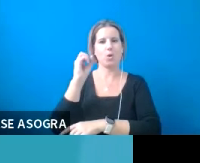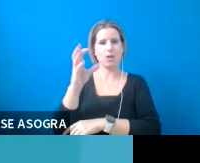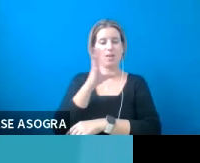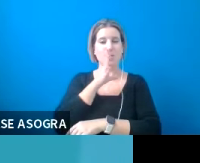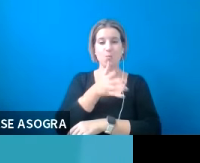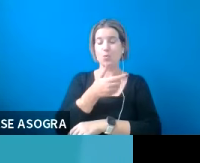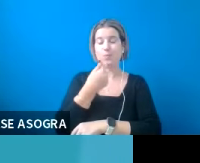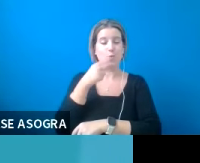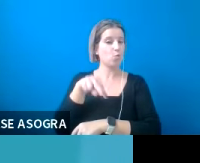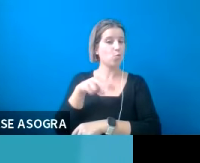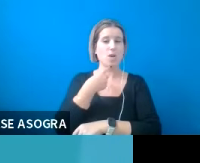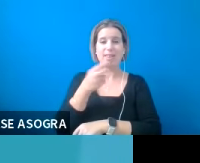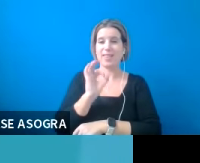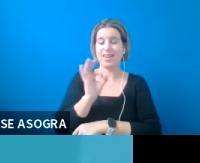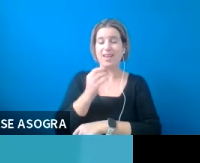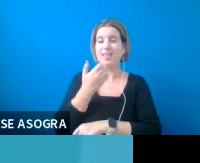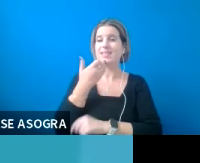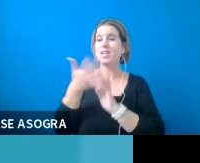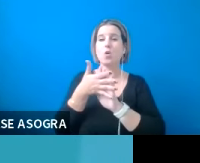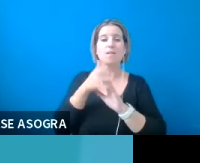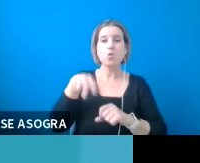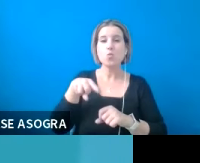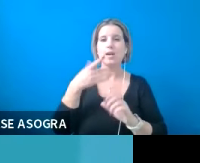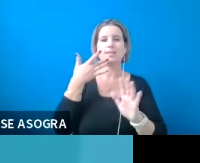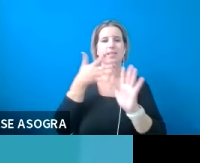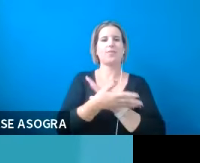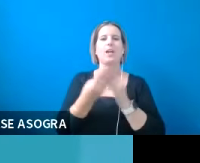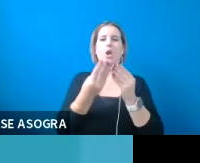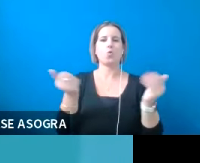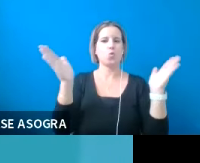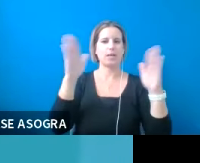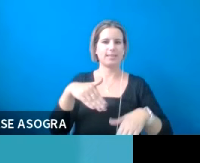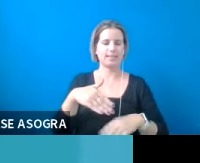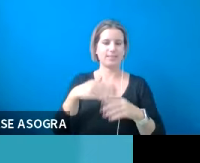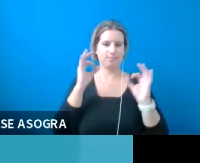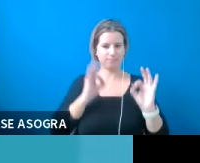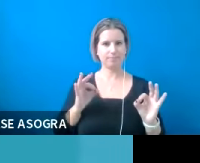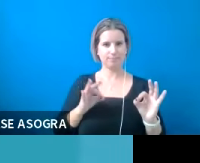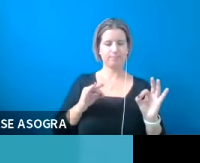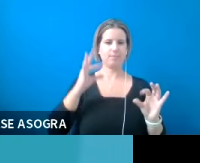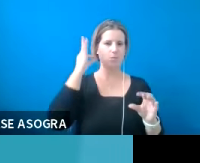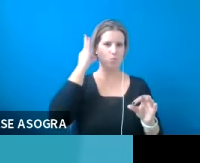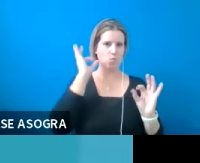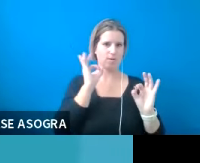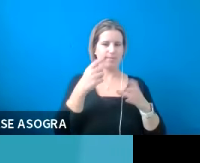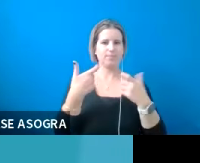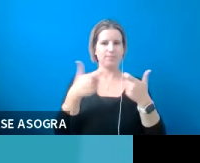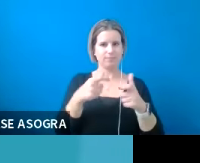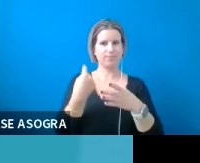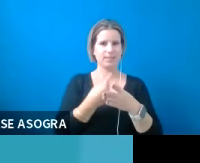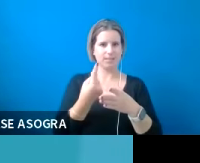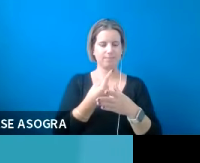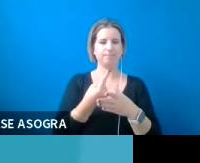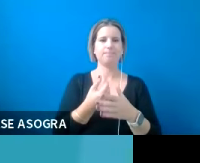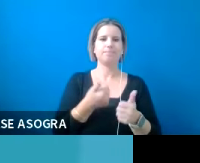que no se habla no existe es una realidad que a día de hoy el género en el campo del autismo sigue siendo un elemento